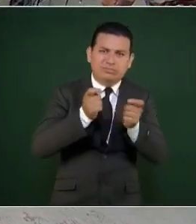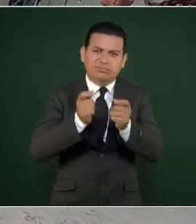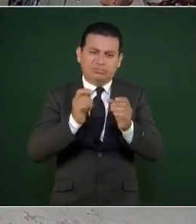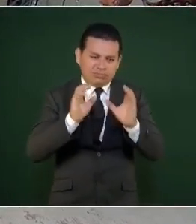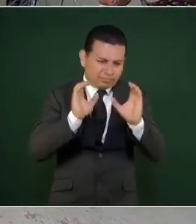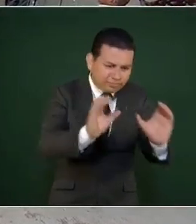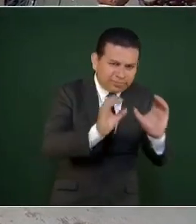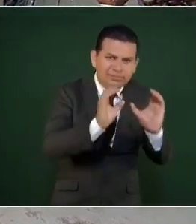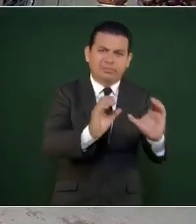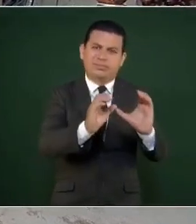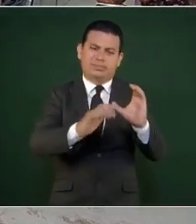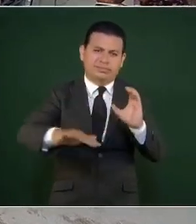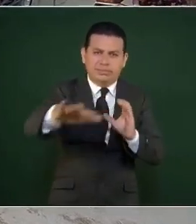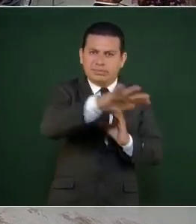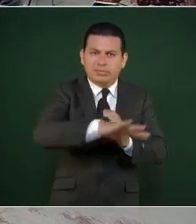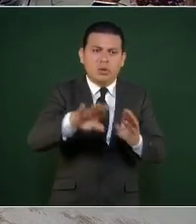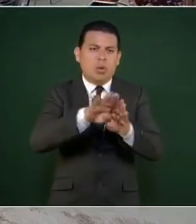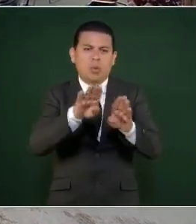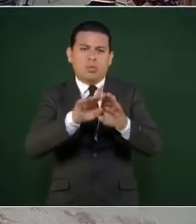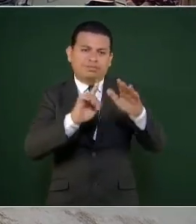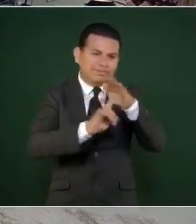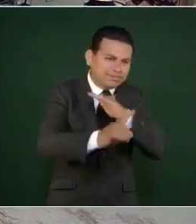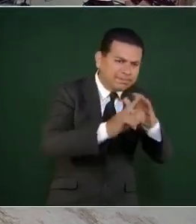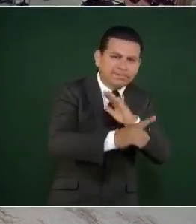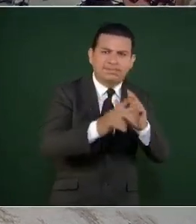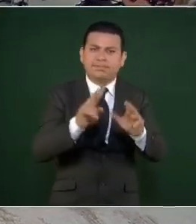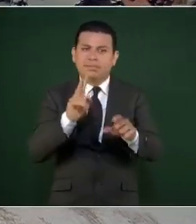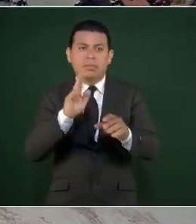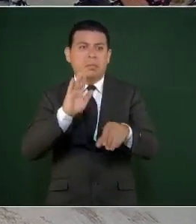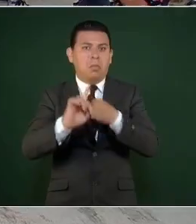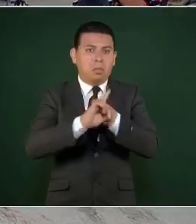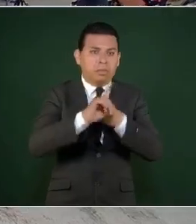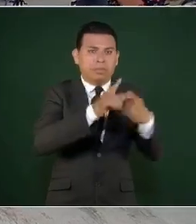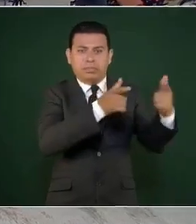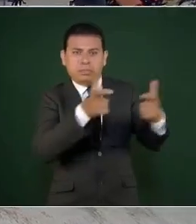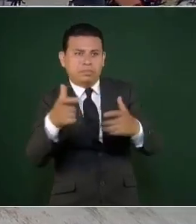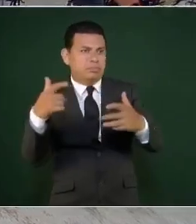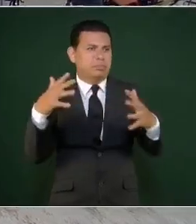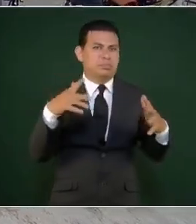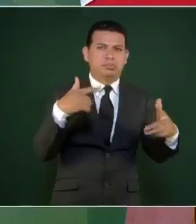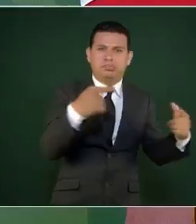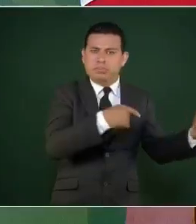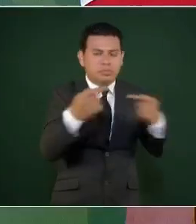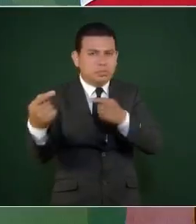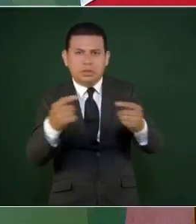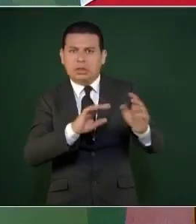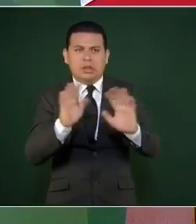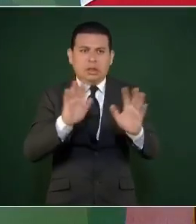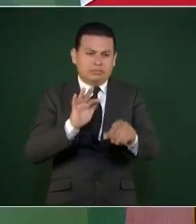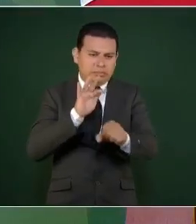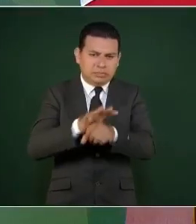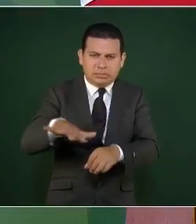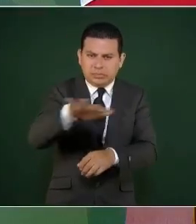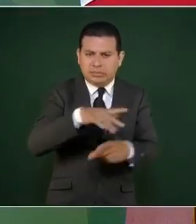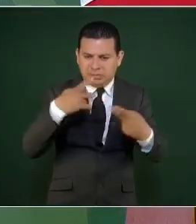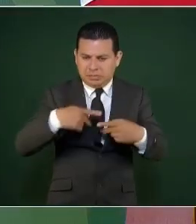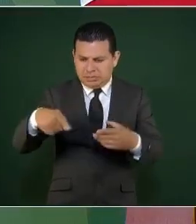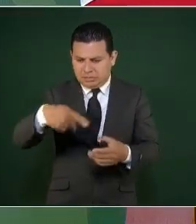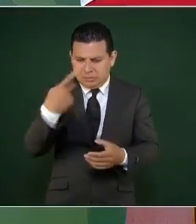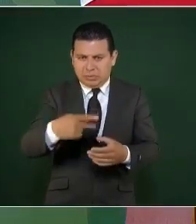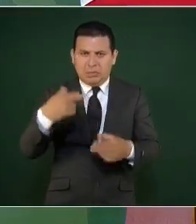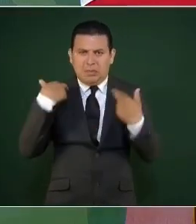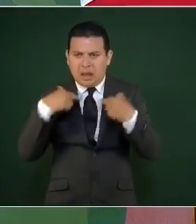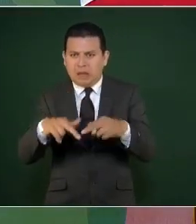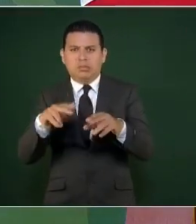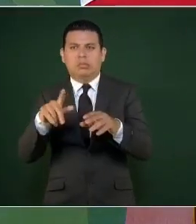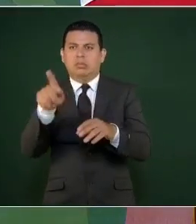que se refiere a los pasos fronterizos, evitar este tipo de enfrentamientos, proteger a los nuestros. Y desde luego yo creo